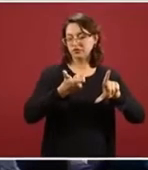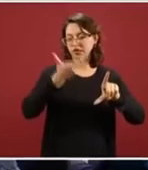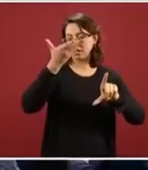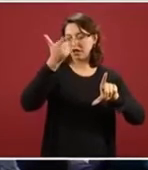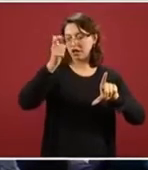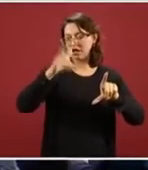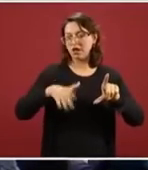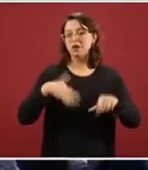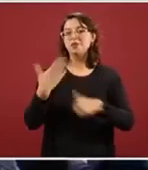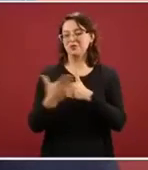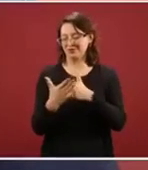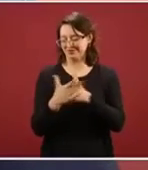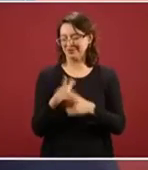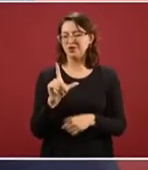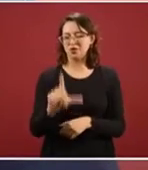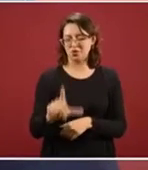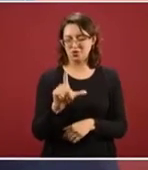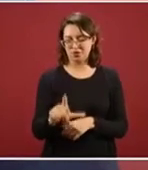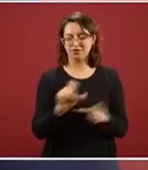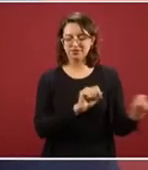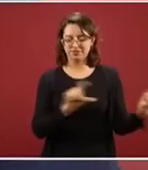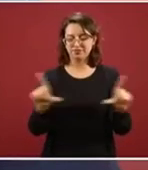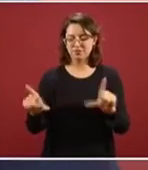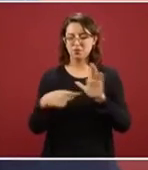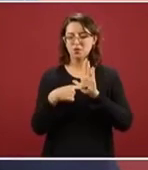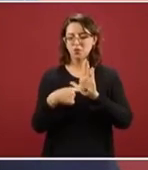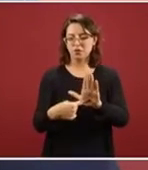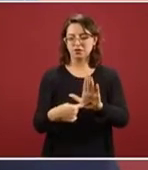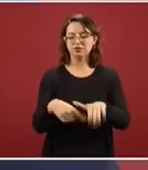el lunes vamos a verla,